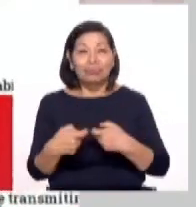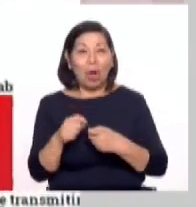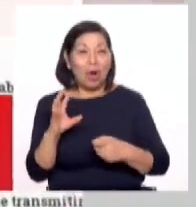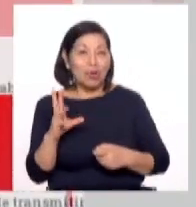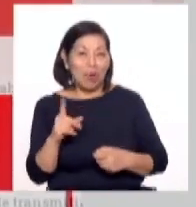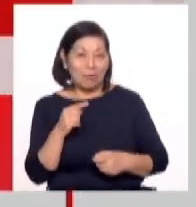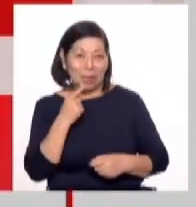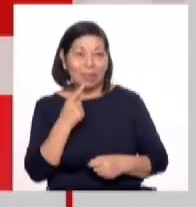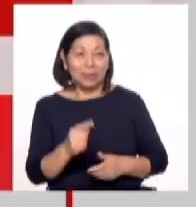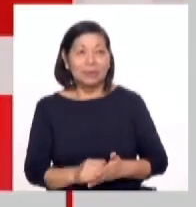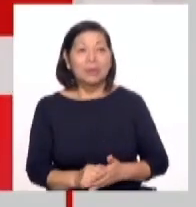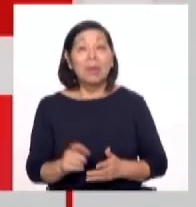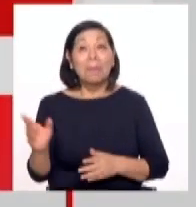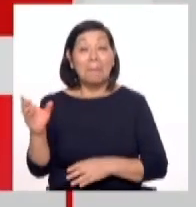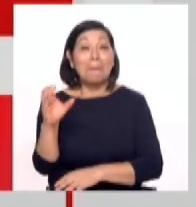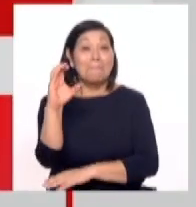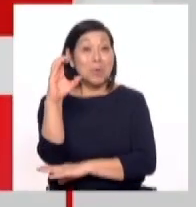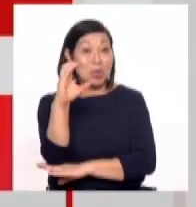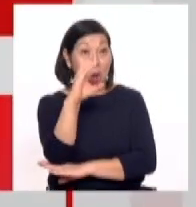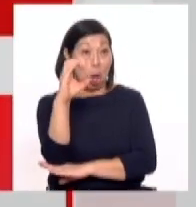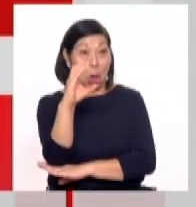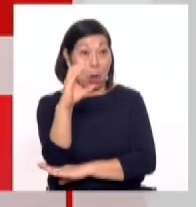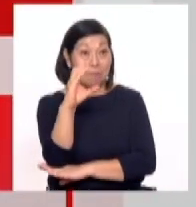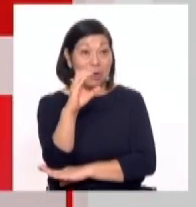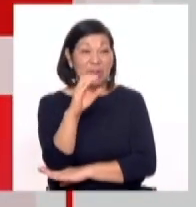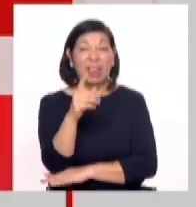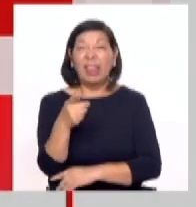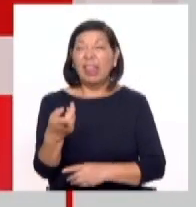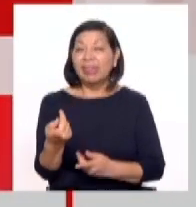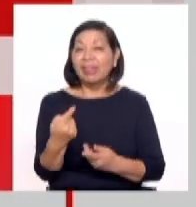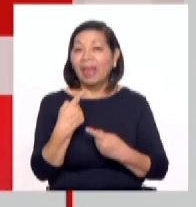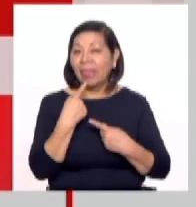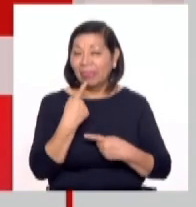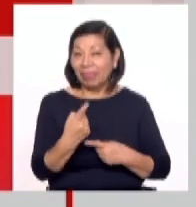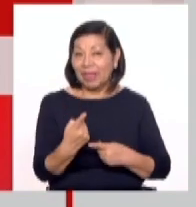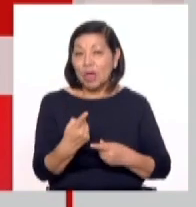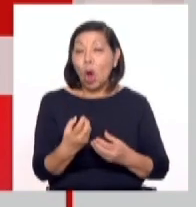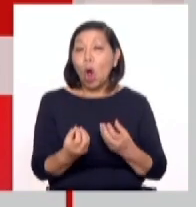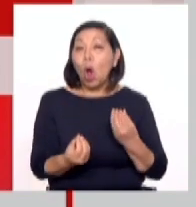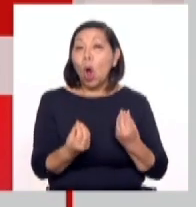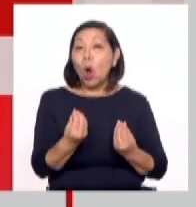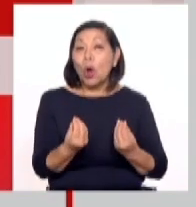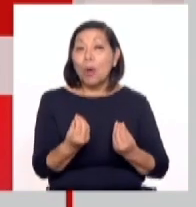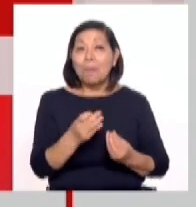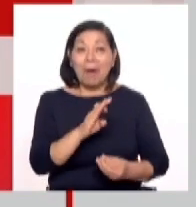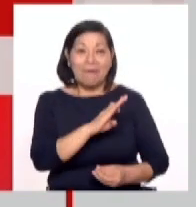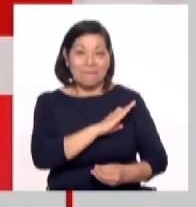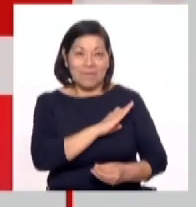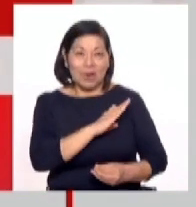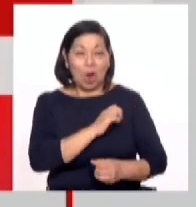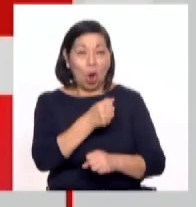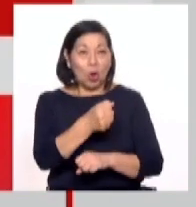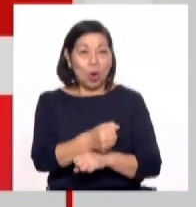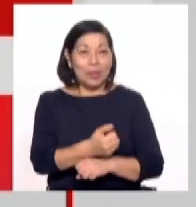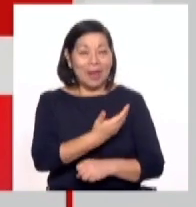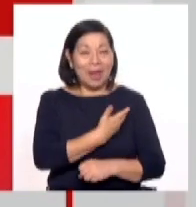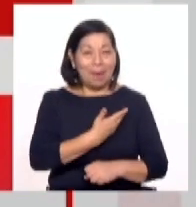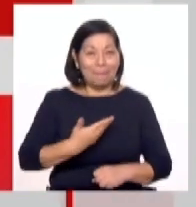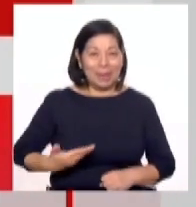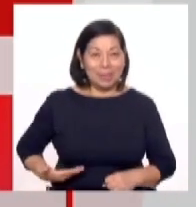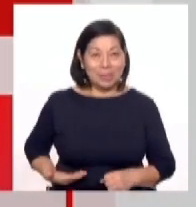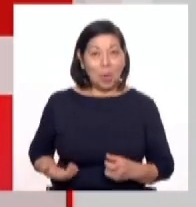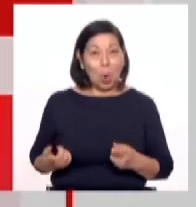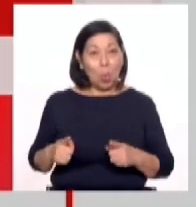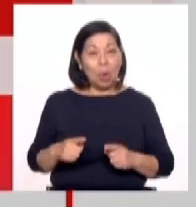corrupción en Colombia ntn 24 destaca el accionar de la fiscal contra la mandataria